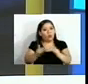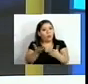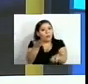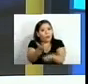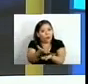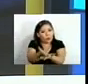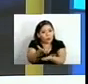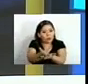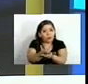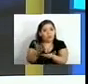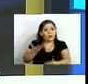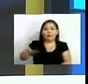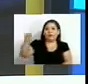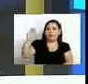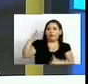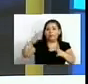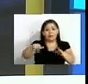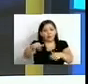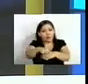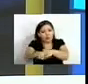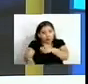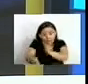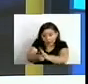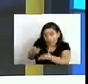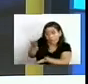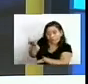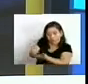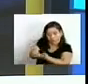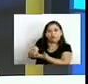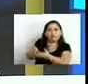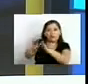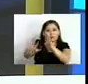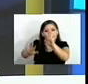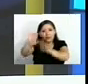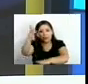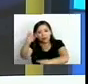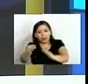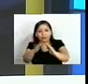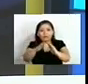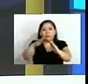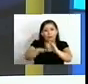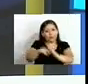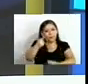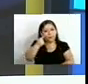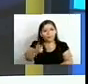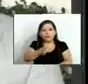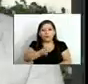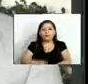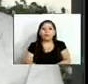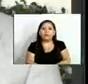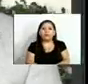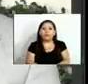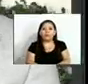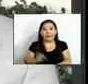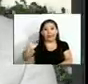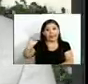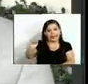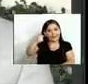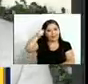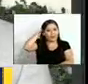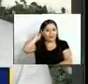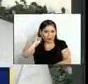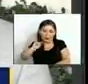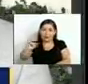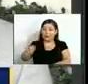que presentó el gobierno a la Asamblea Legislativa de 15 días de régimen de excepción. Conozcamos más. El secretario privado